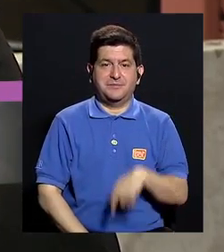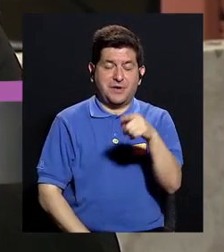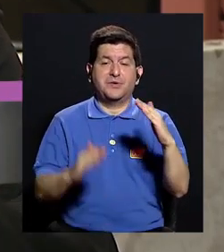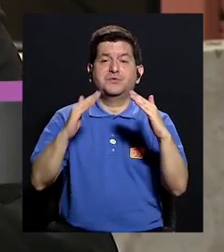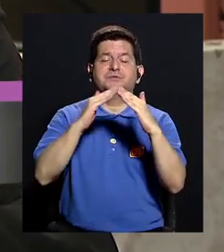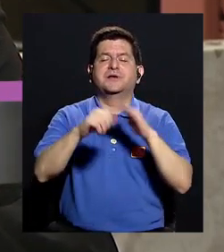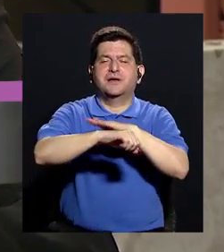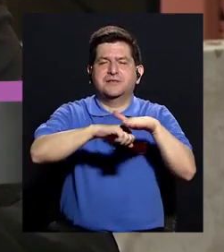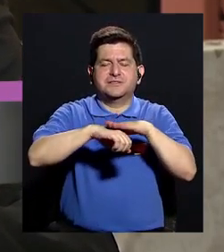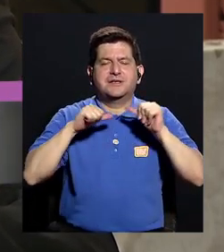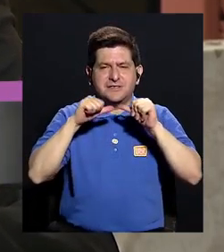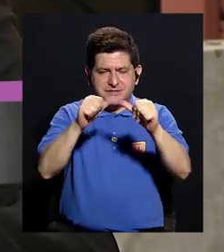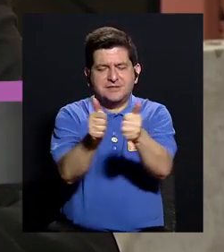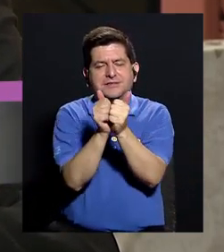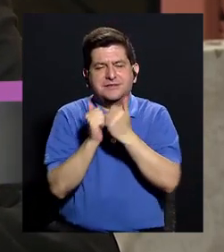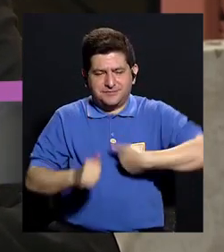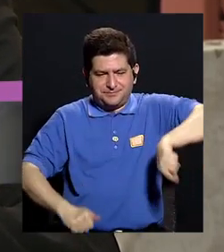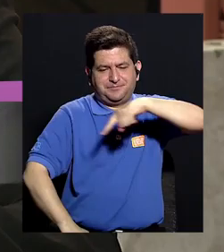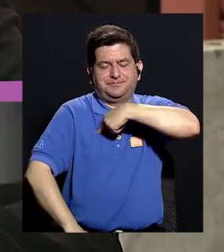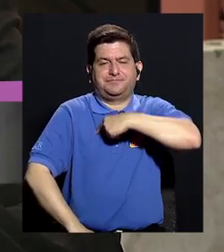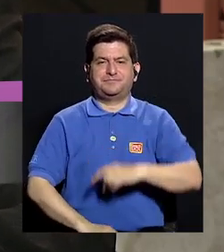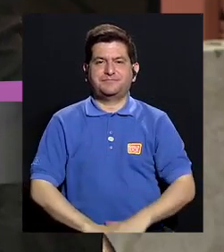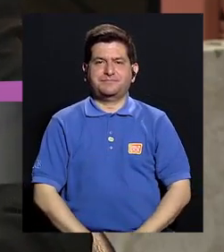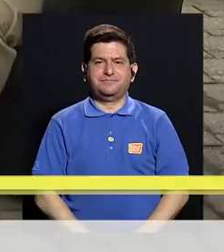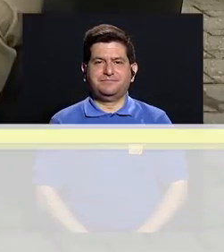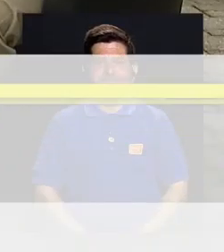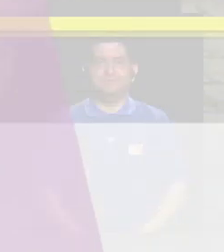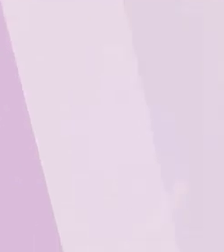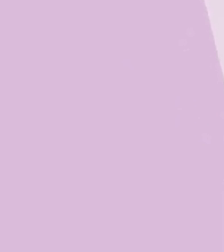y en sus hogares, por favor, continúen con nosotros.